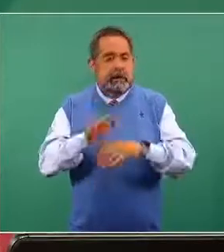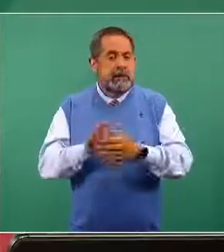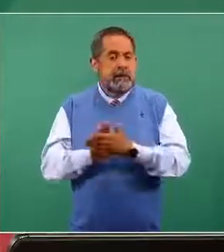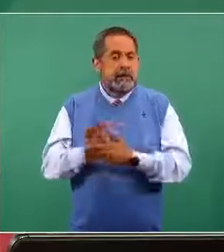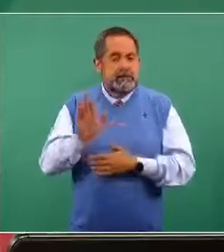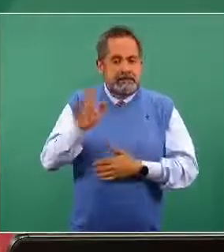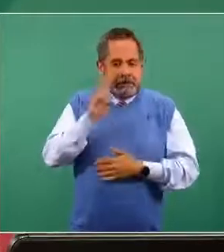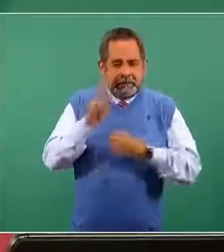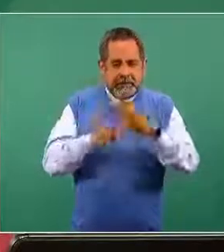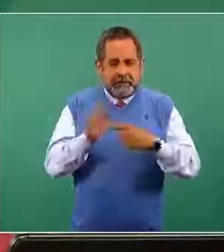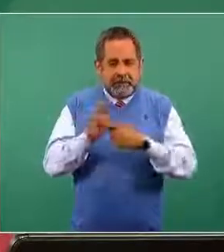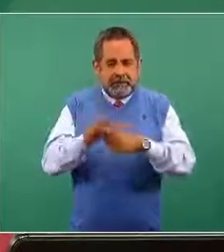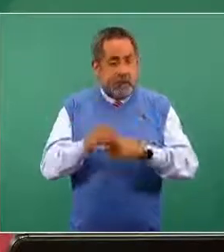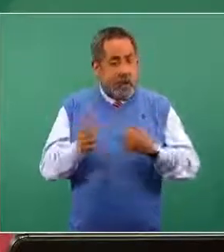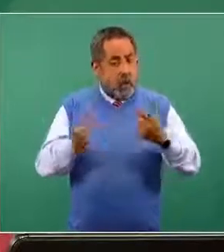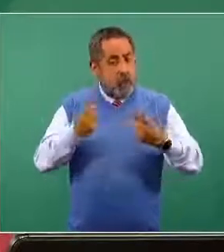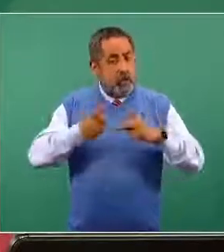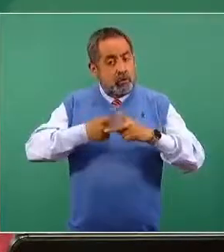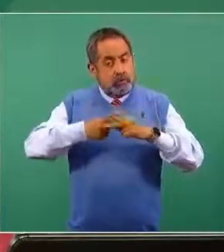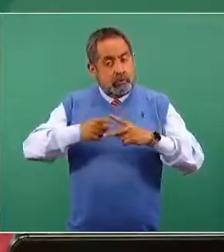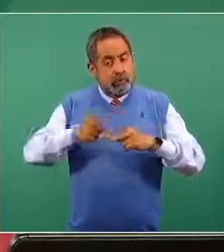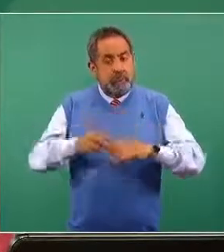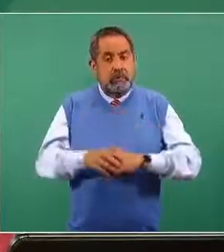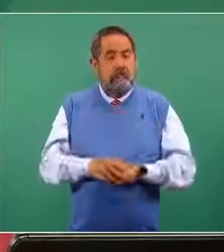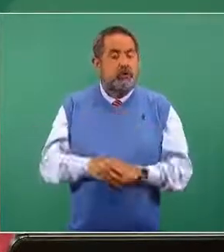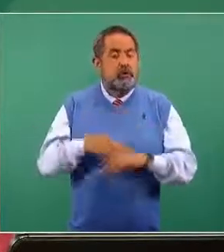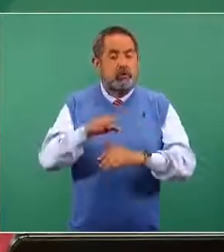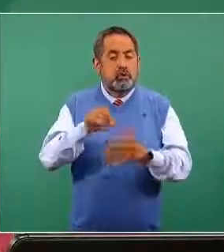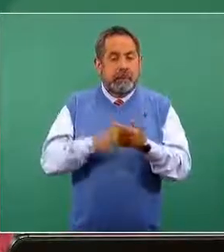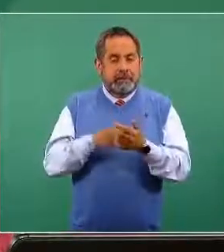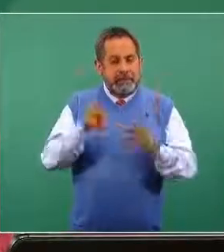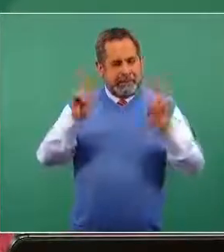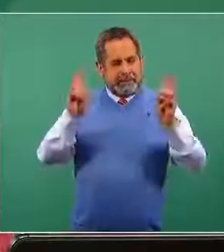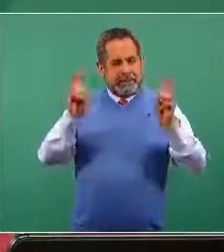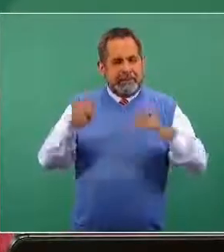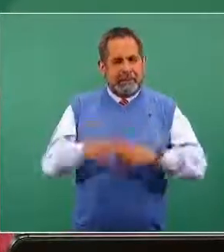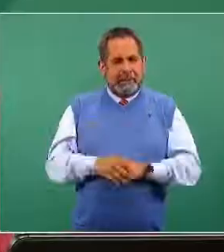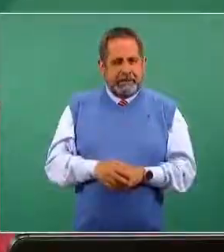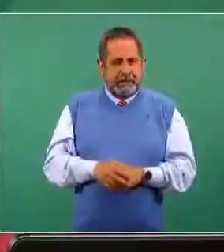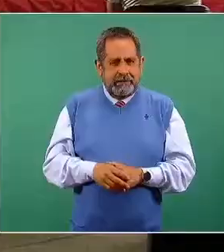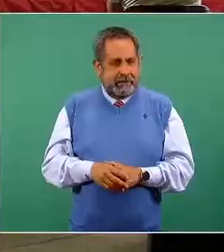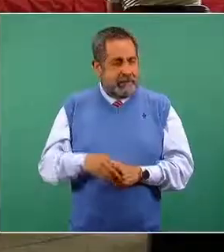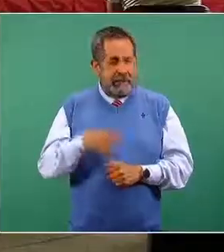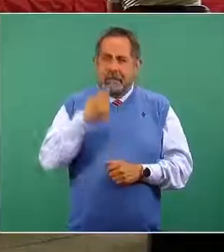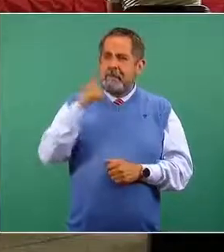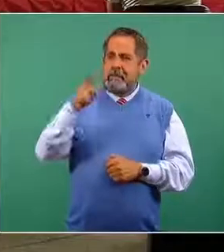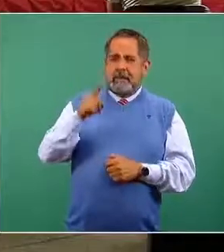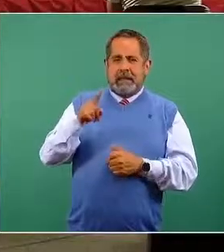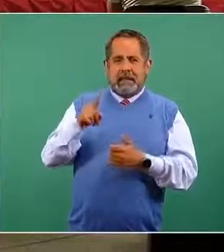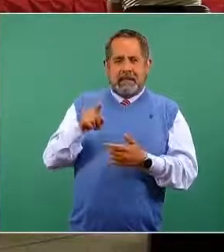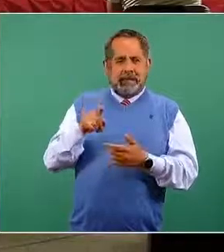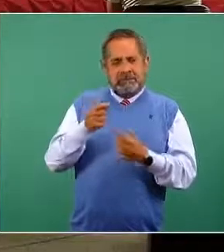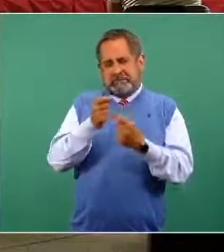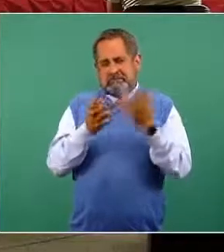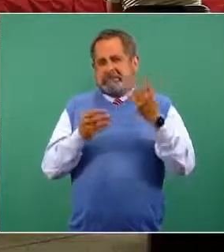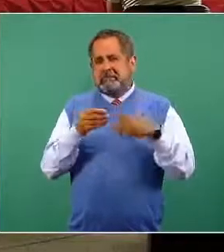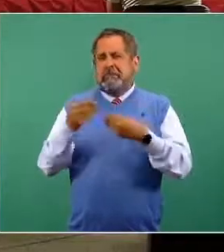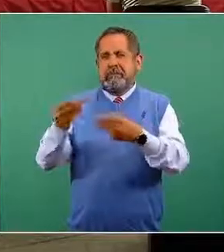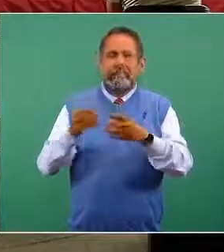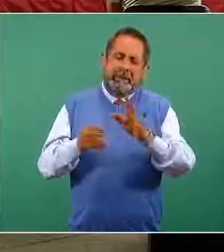compartirles algunas estadísticas sobre este tipo de acciones legales de diverso